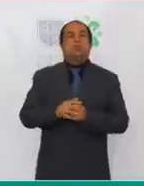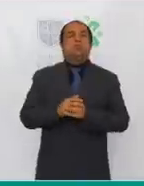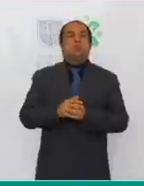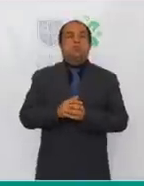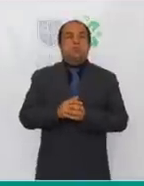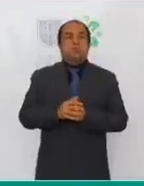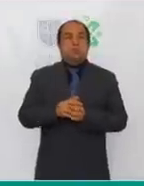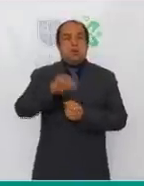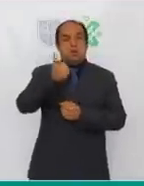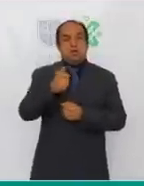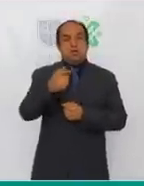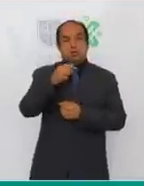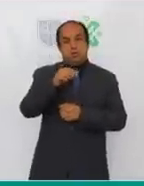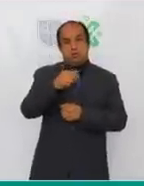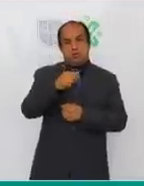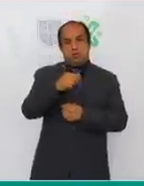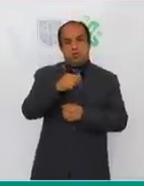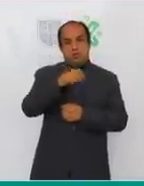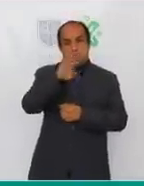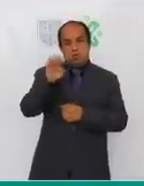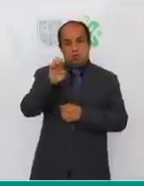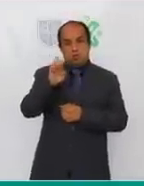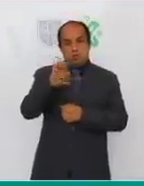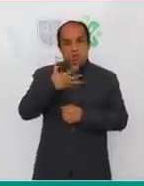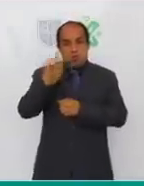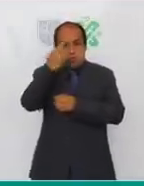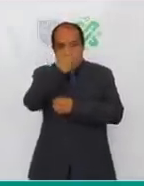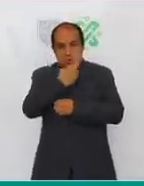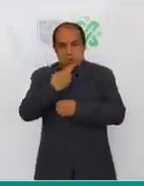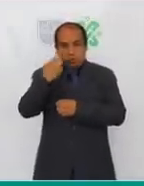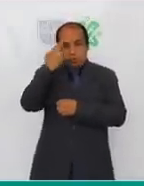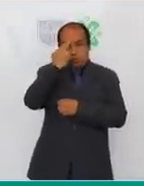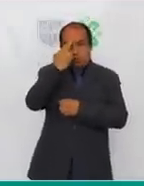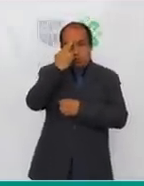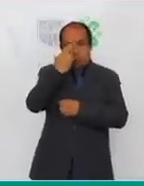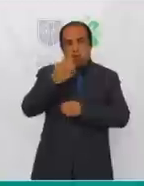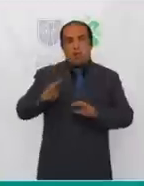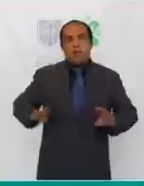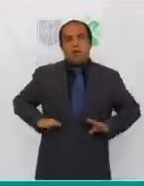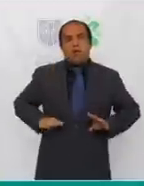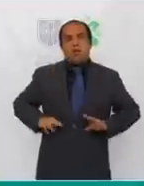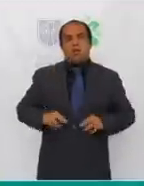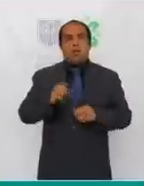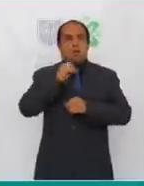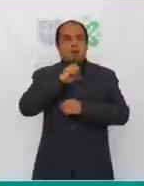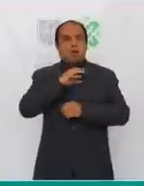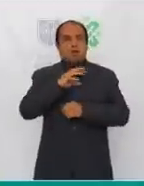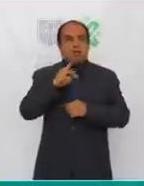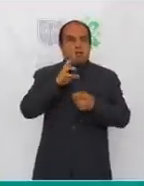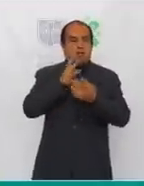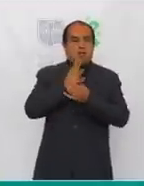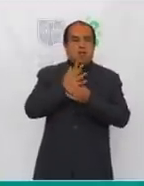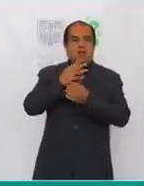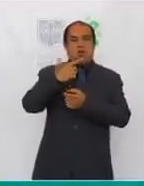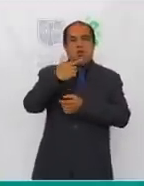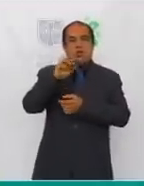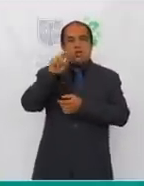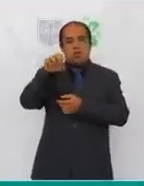base en un estudio de caracterización de los residuos, se determinó que son residuos orgánicos o que son producto de